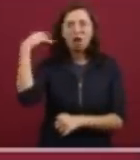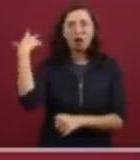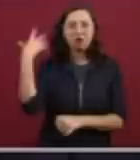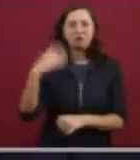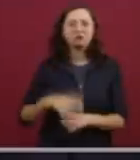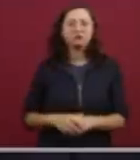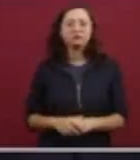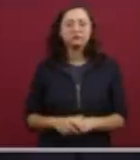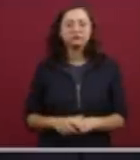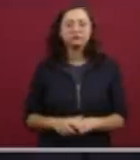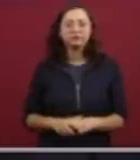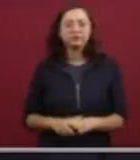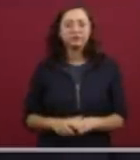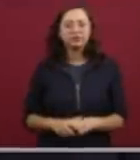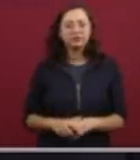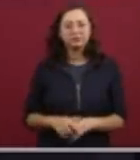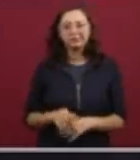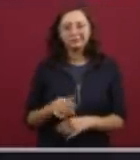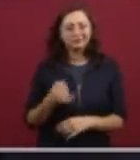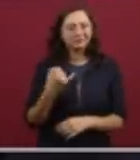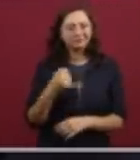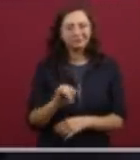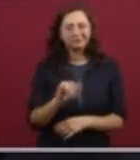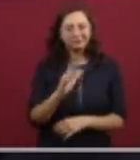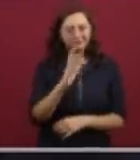Es una vergüenza